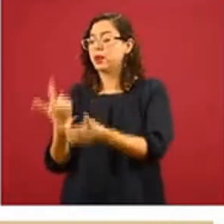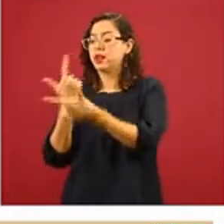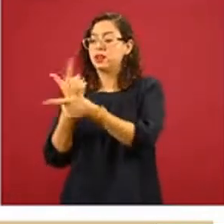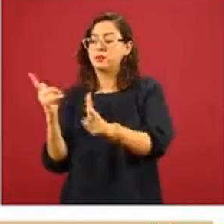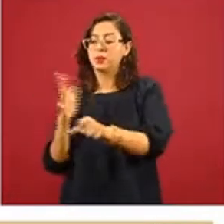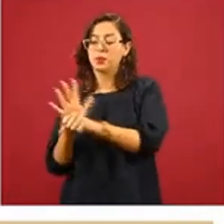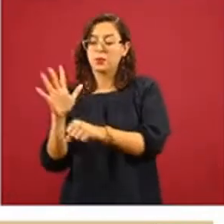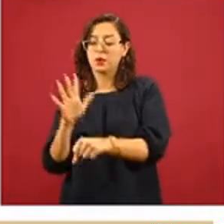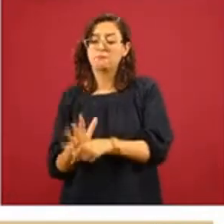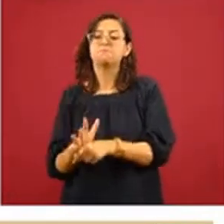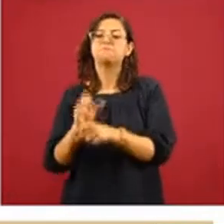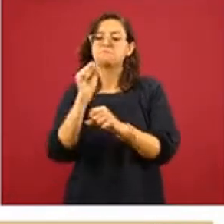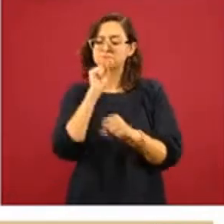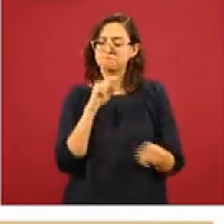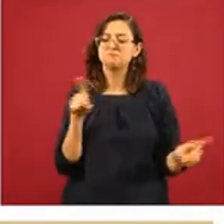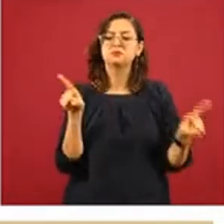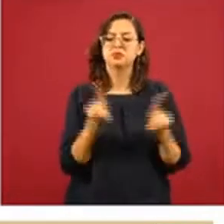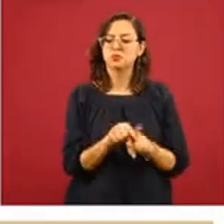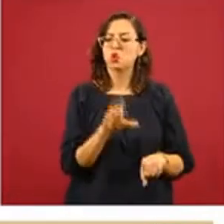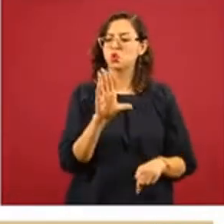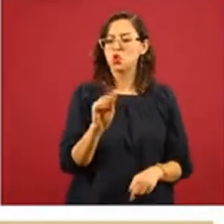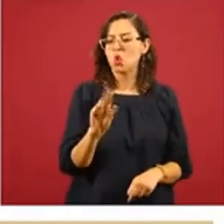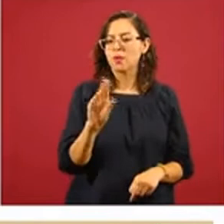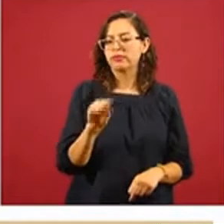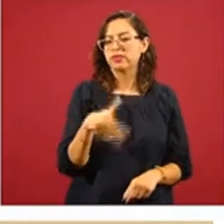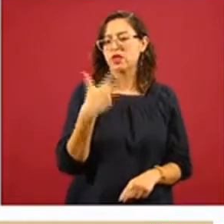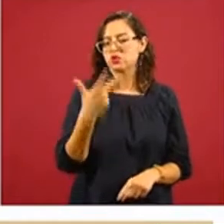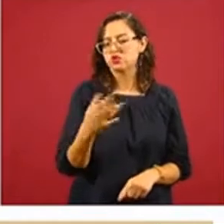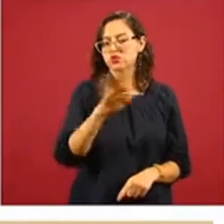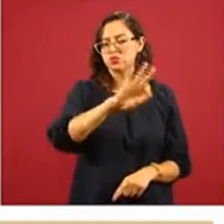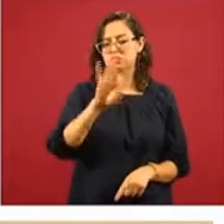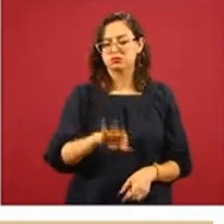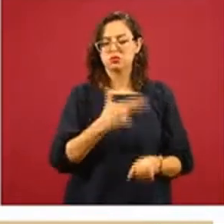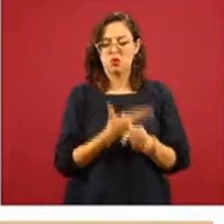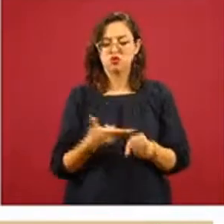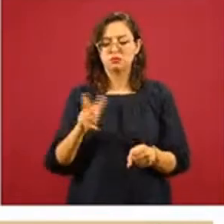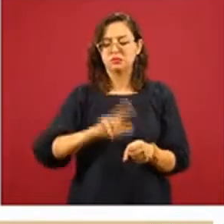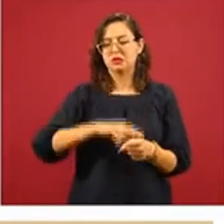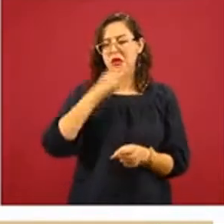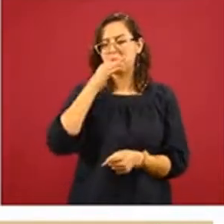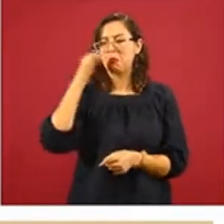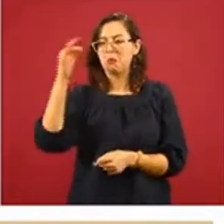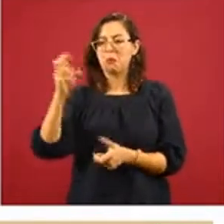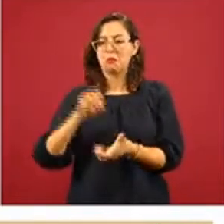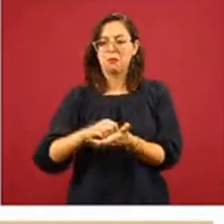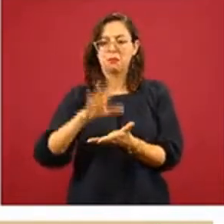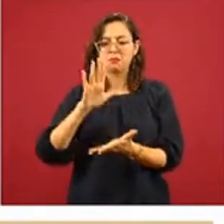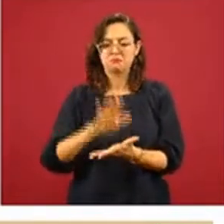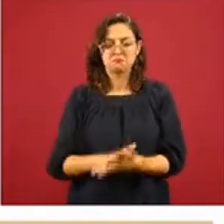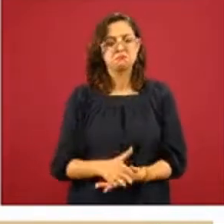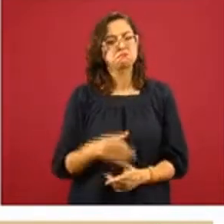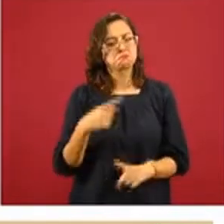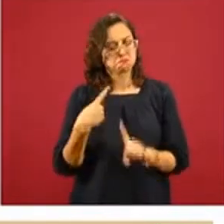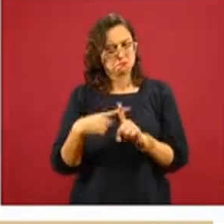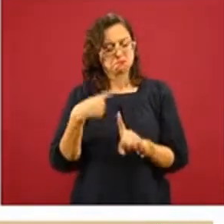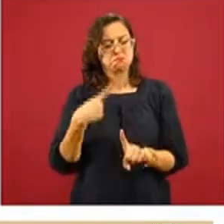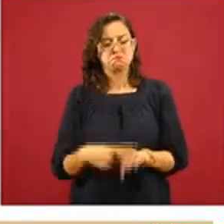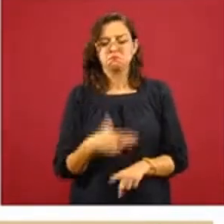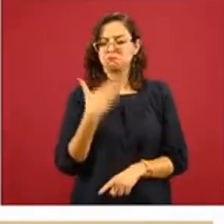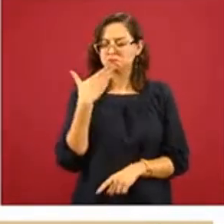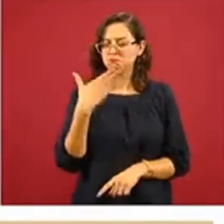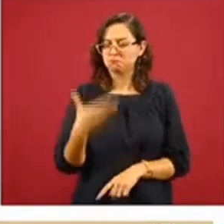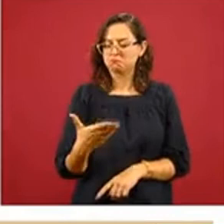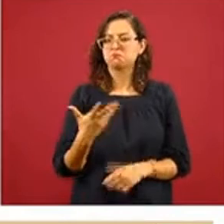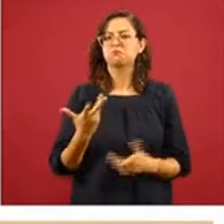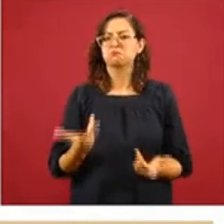La notificación nuevamente vuelve a ser del 98%, es una buena notificación, nos da una señal lo suficientemente